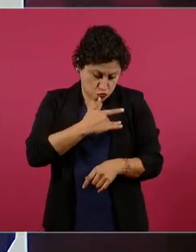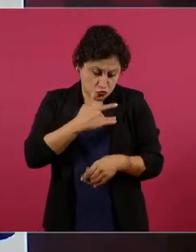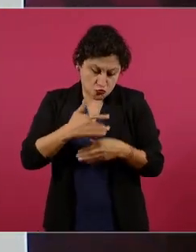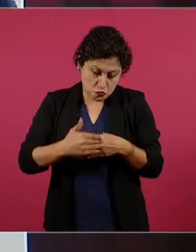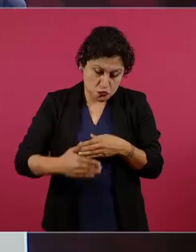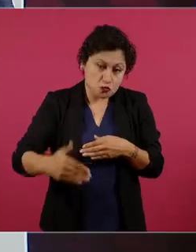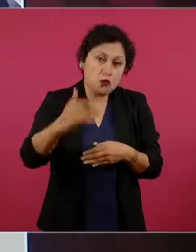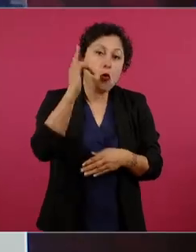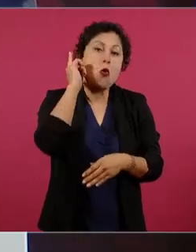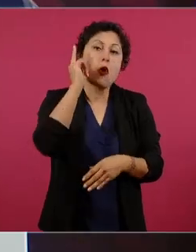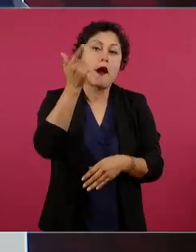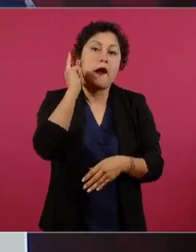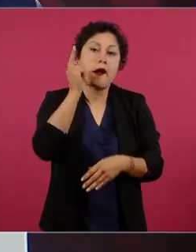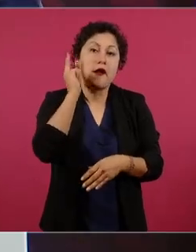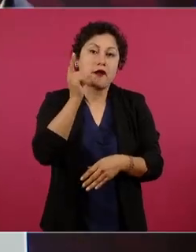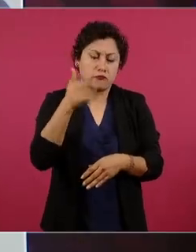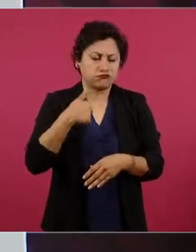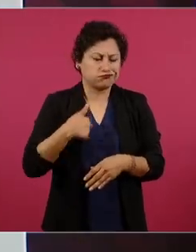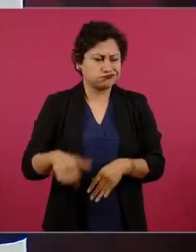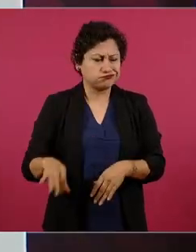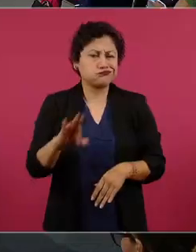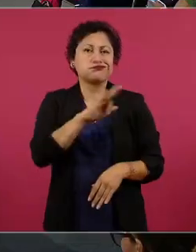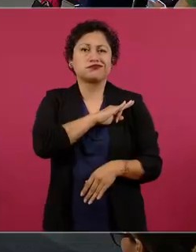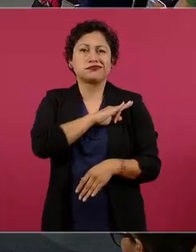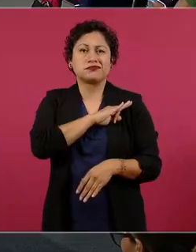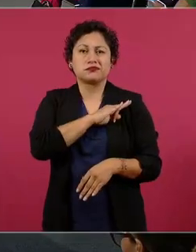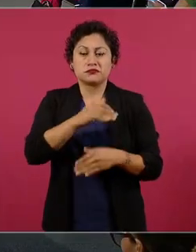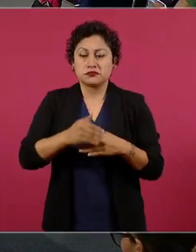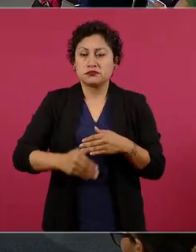de que las cosas cambien, porque ahora